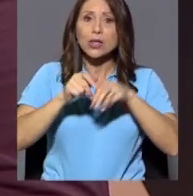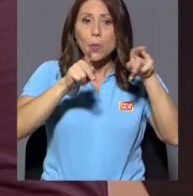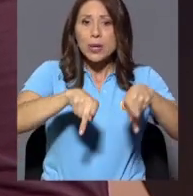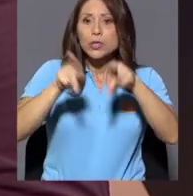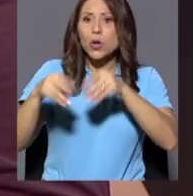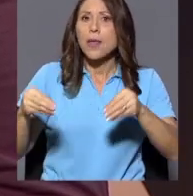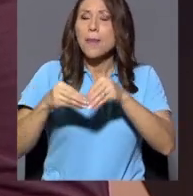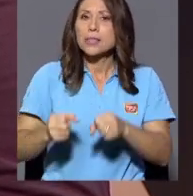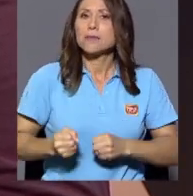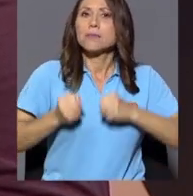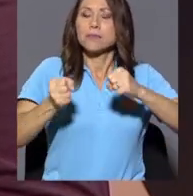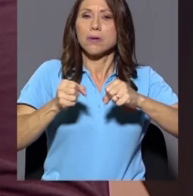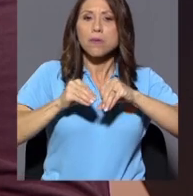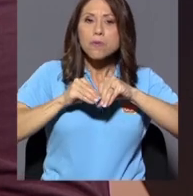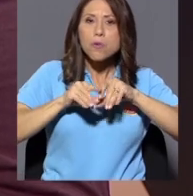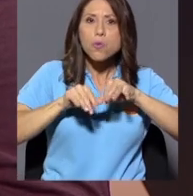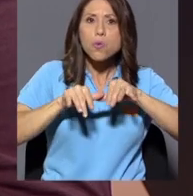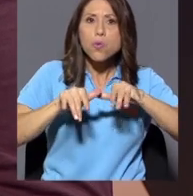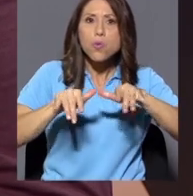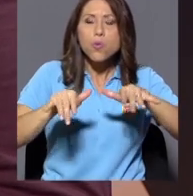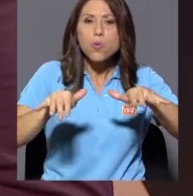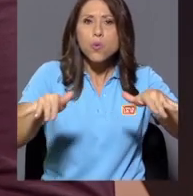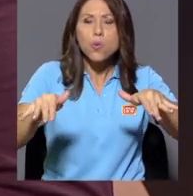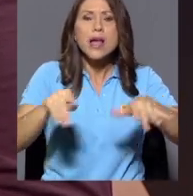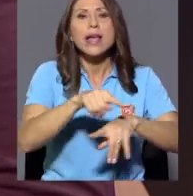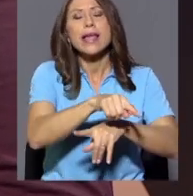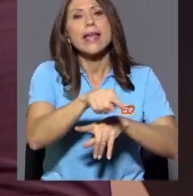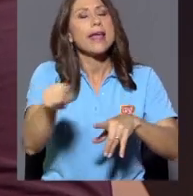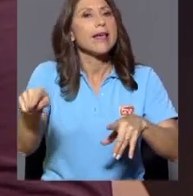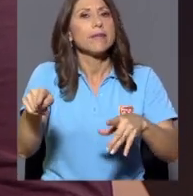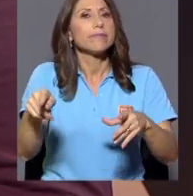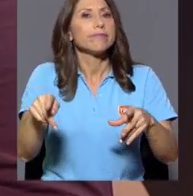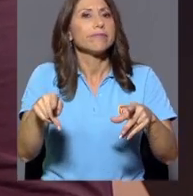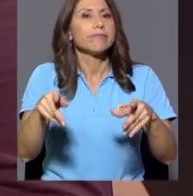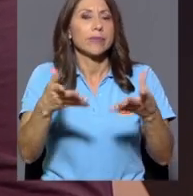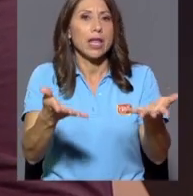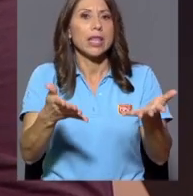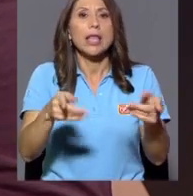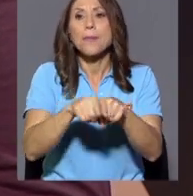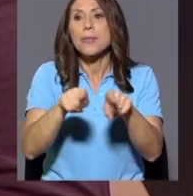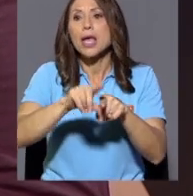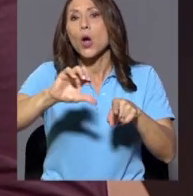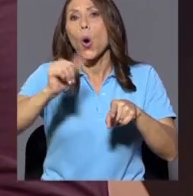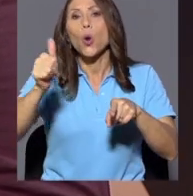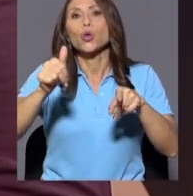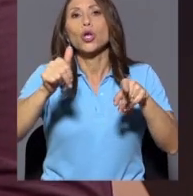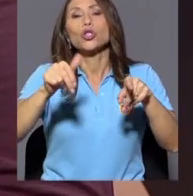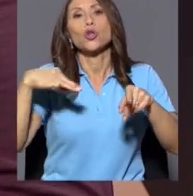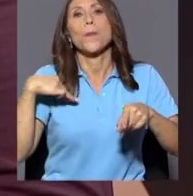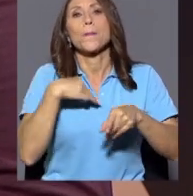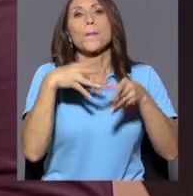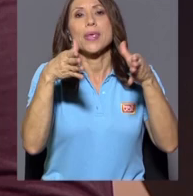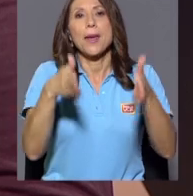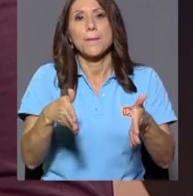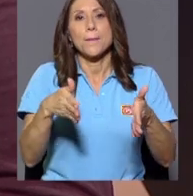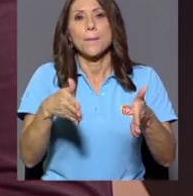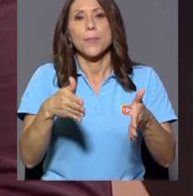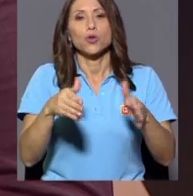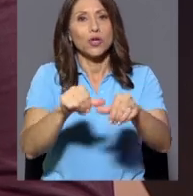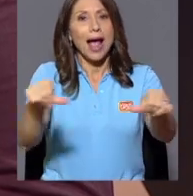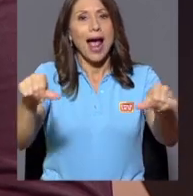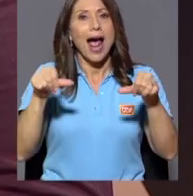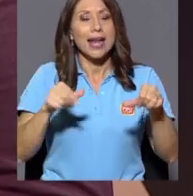y aquí de todo público desde lo que pueden ser otros miembros del área de derecho pero también